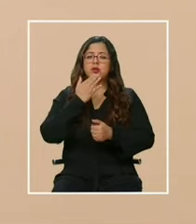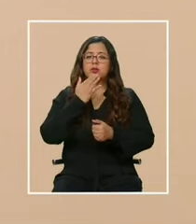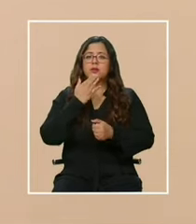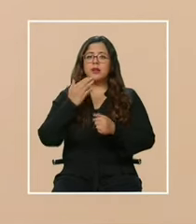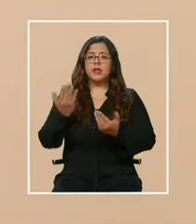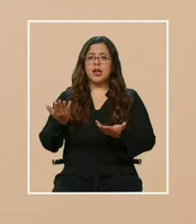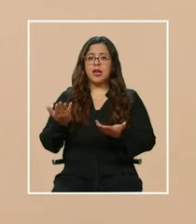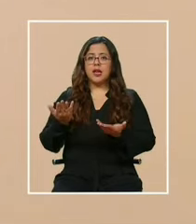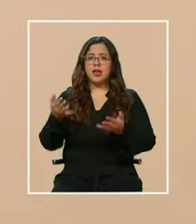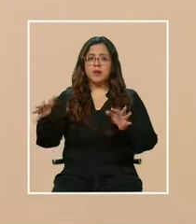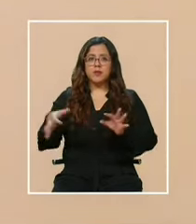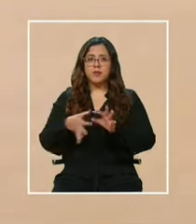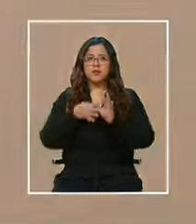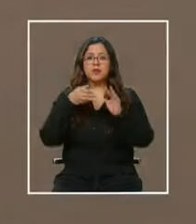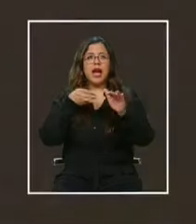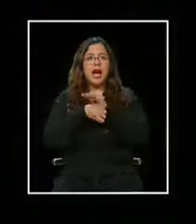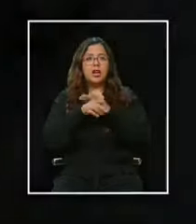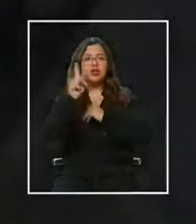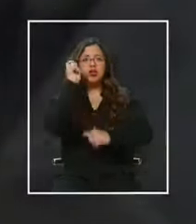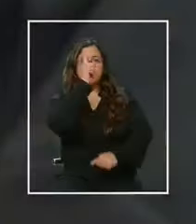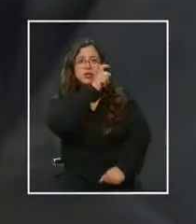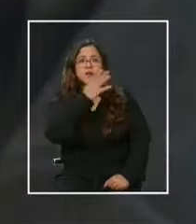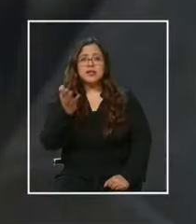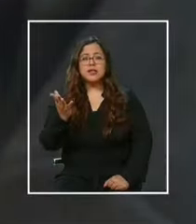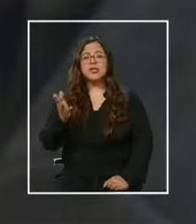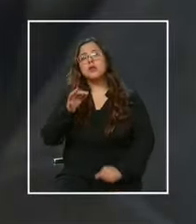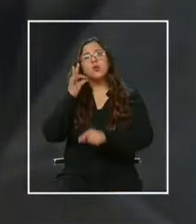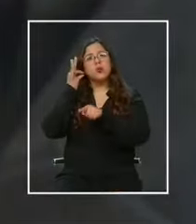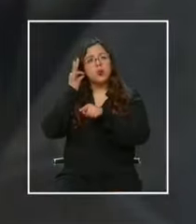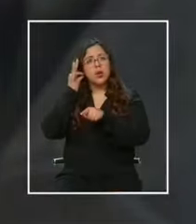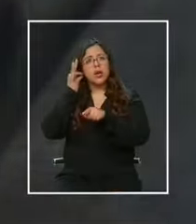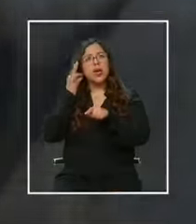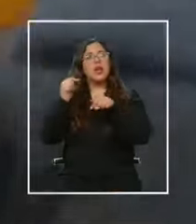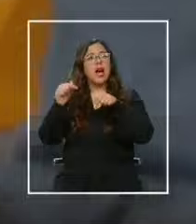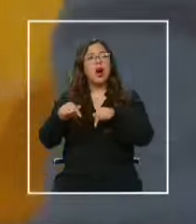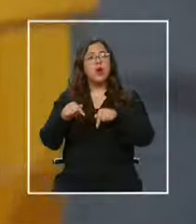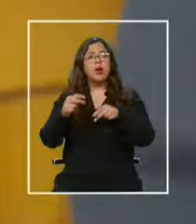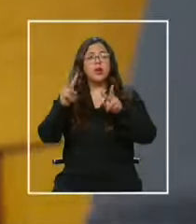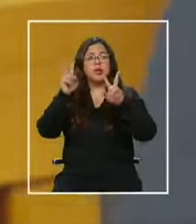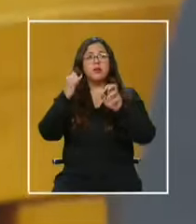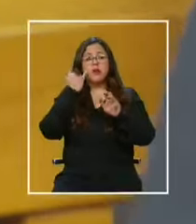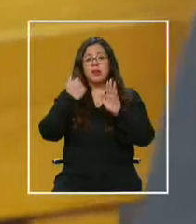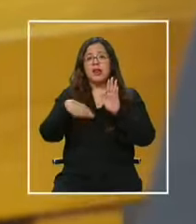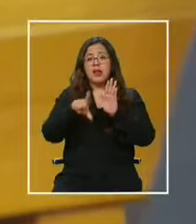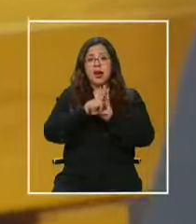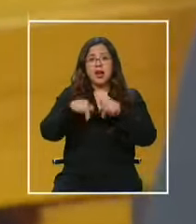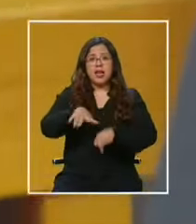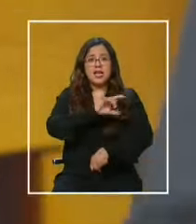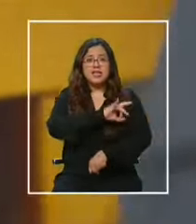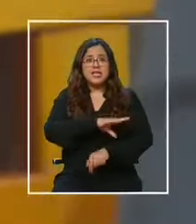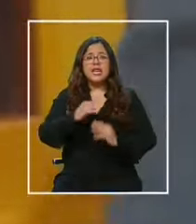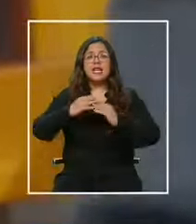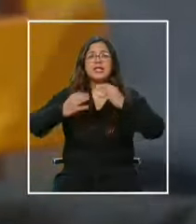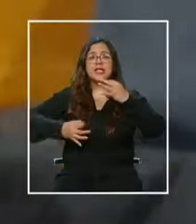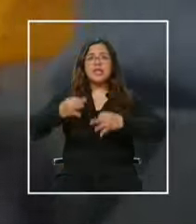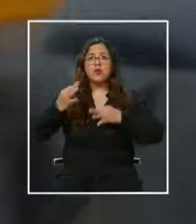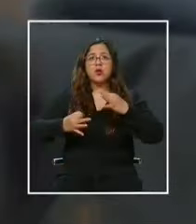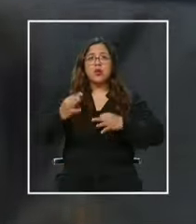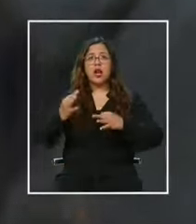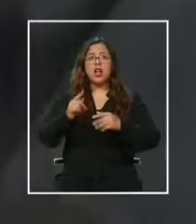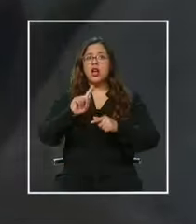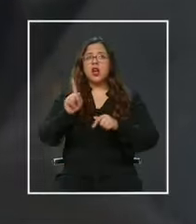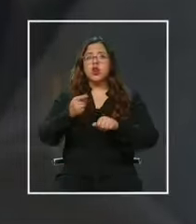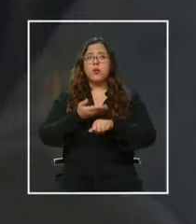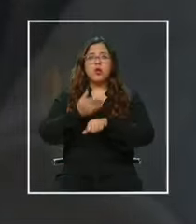también tiene que ver con el difícil acceso a estos. La imputada se encuentra en situación migratoria irregular. El tribunal no concedió la